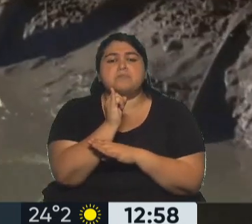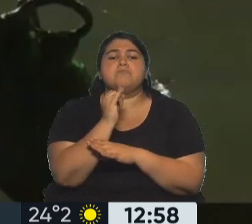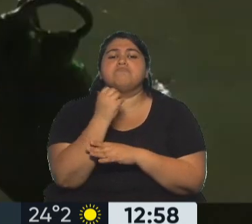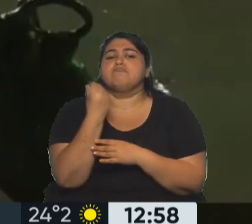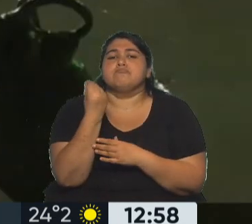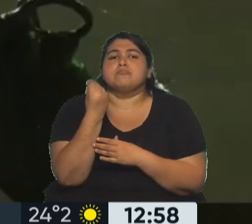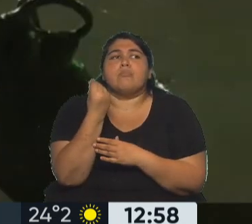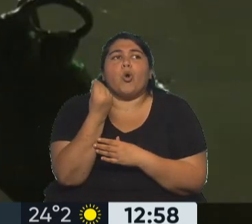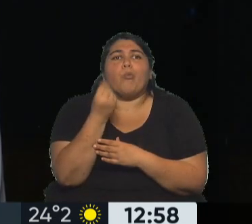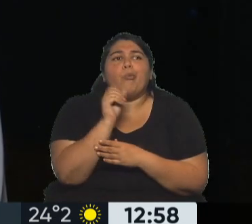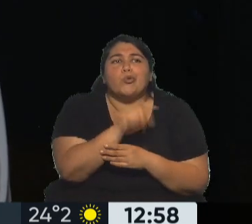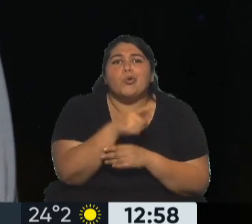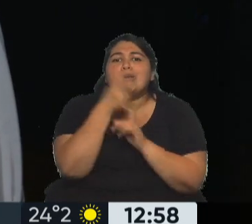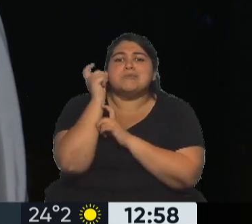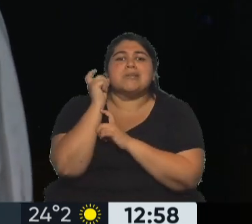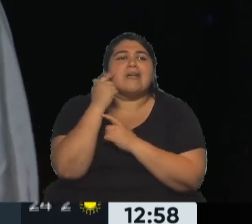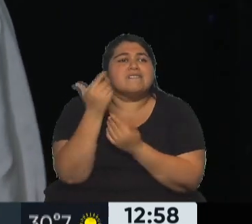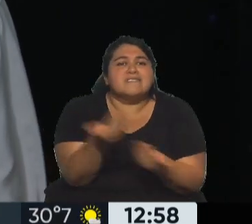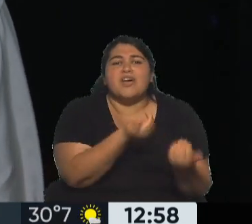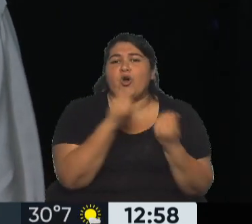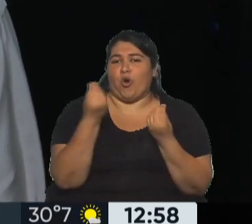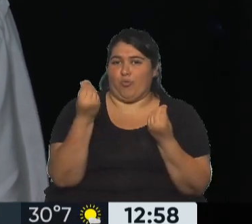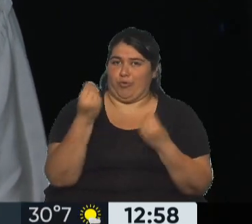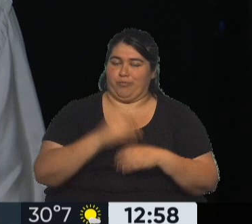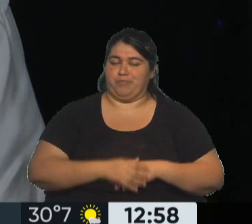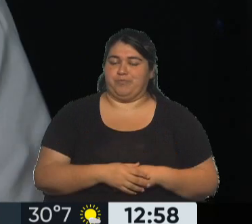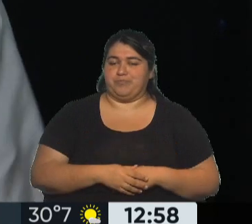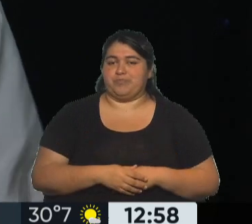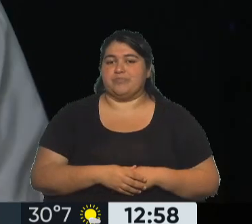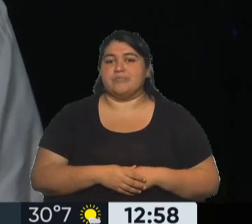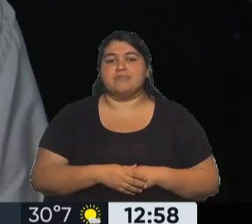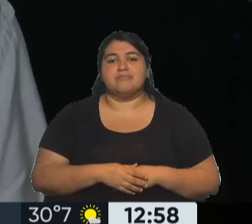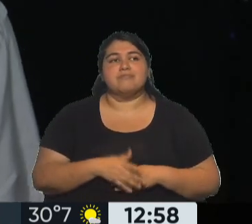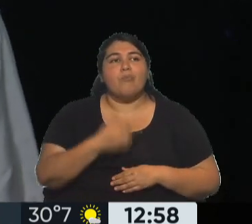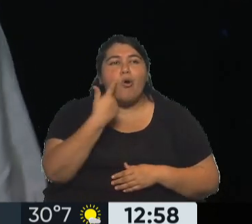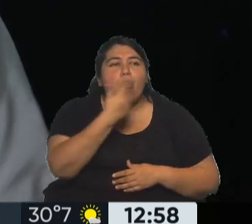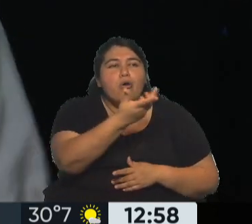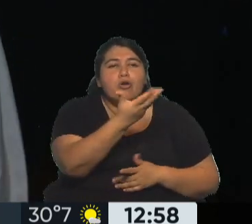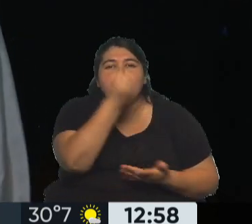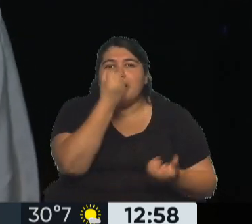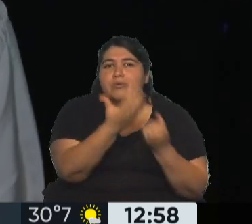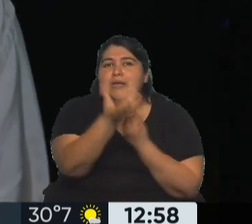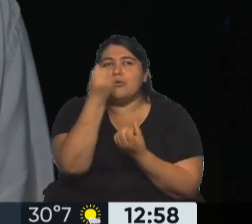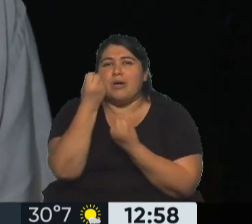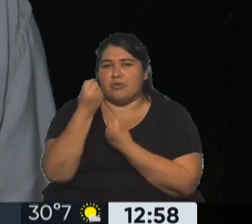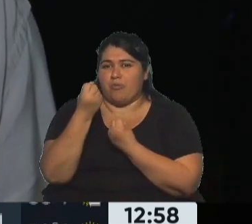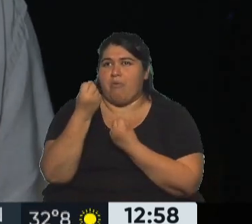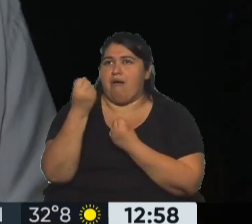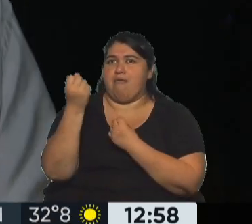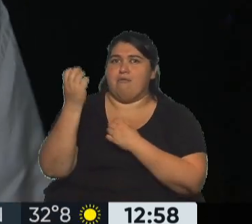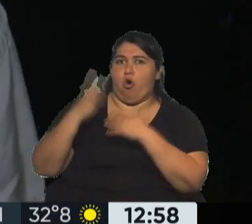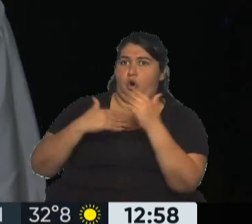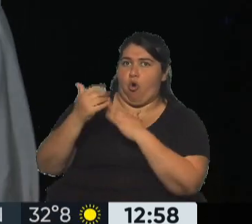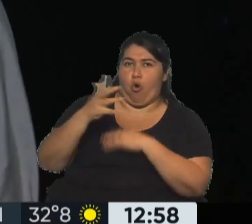es escuchar esas voces? Bueno, un poco el desafío fue maridar esas voces con la complejidad de una obra de